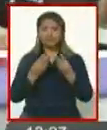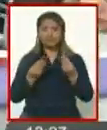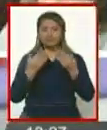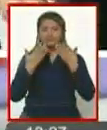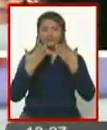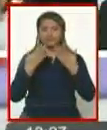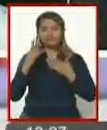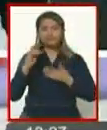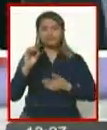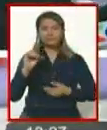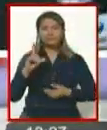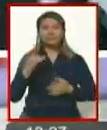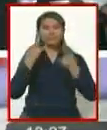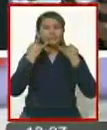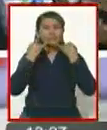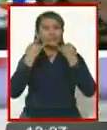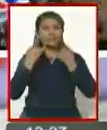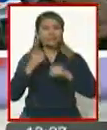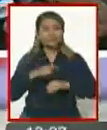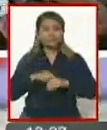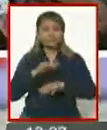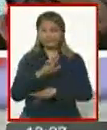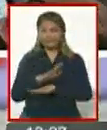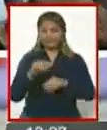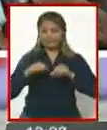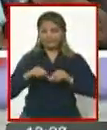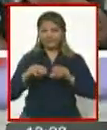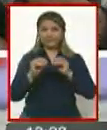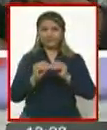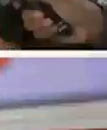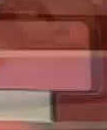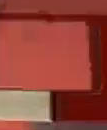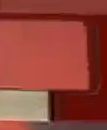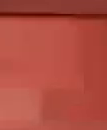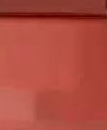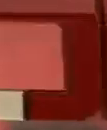Muchas gracias, Rolly Méndez, por la información a esta hora de la tarde. Continuamos con más.